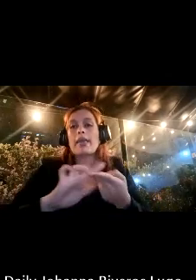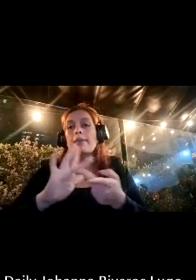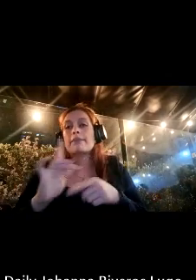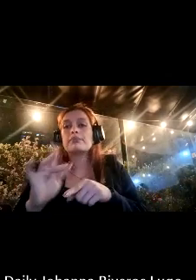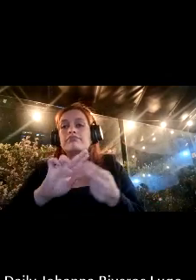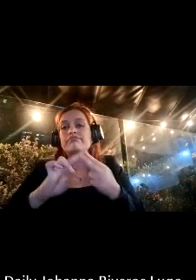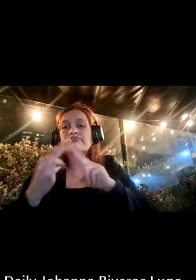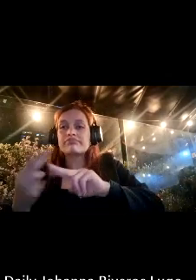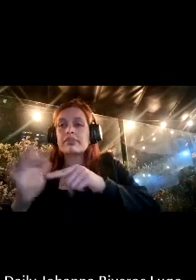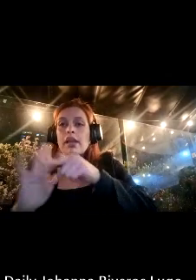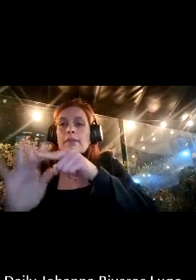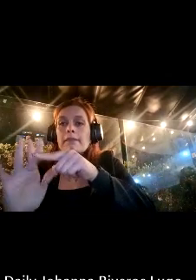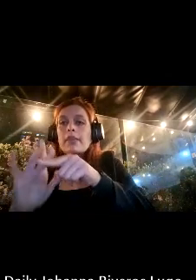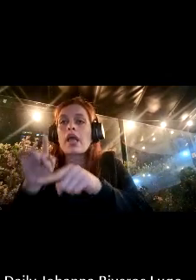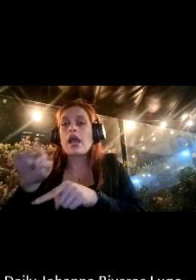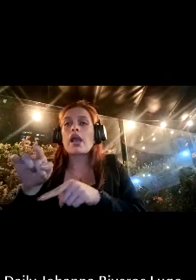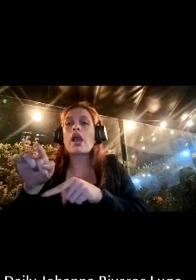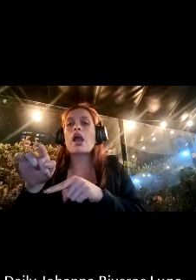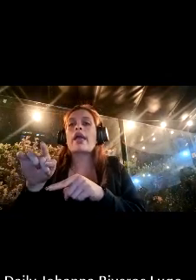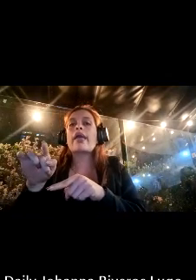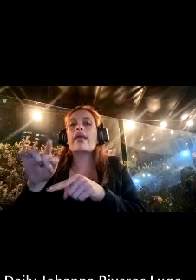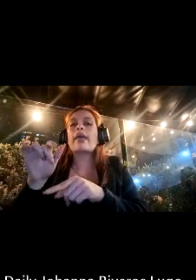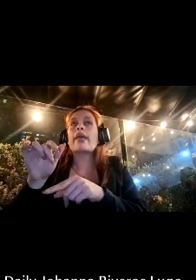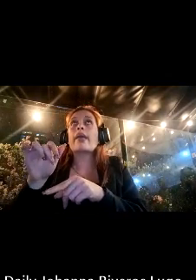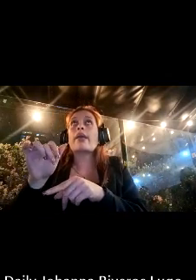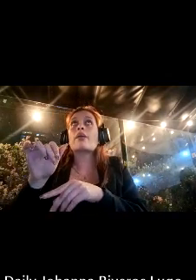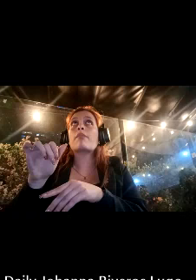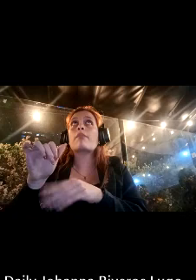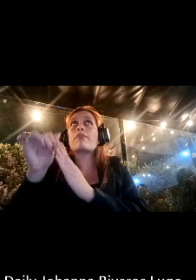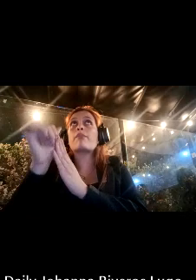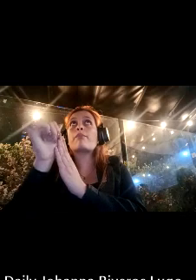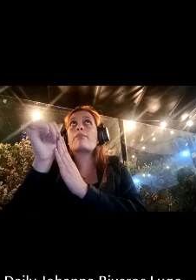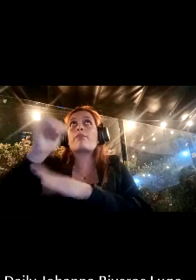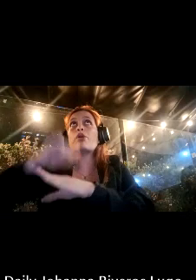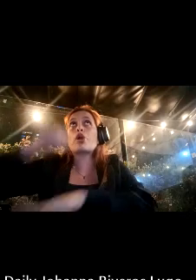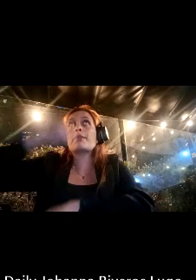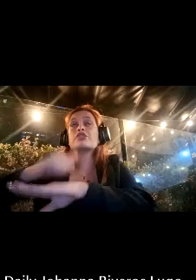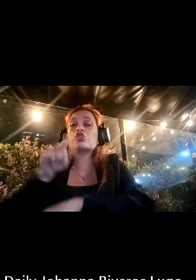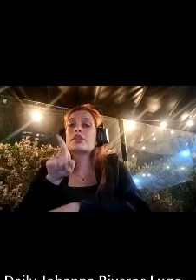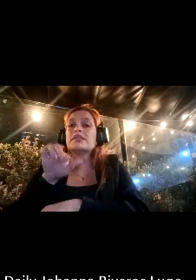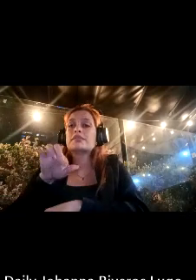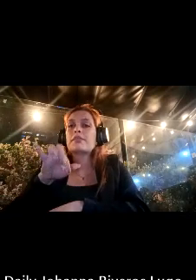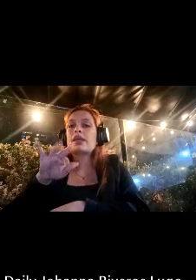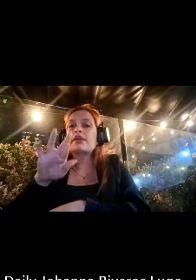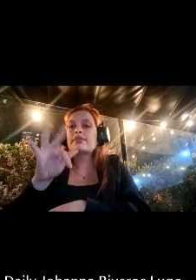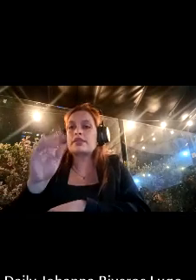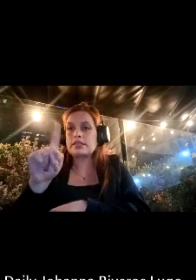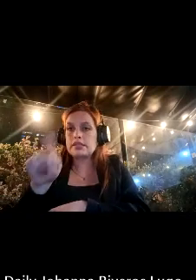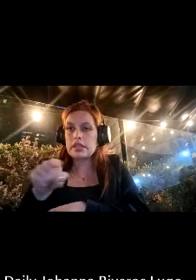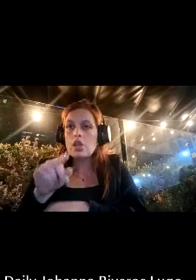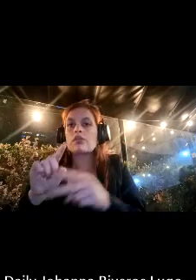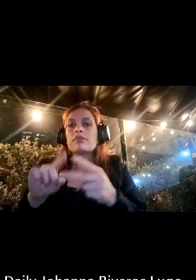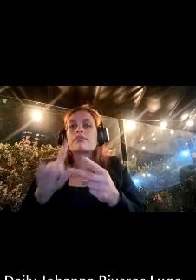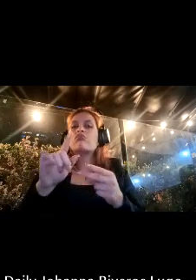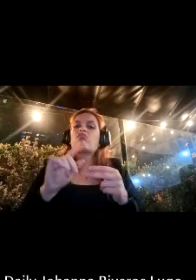de spirits y la física de partículas. El trabajo, potencia y energía, ¿en qué lo podemos